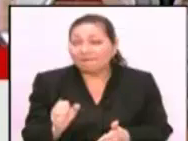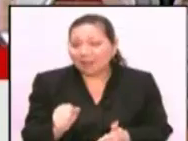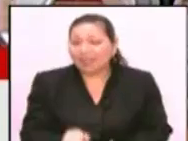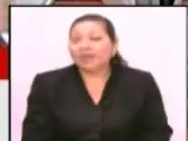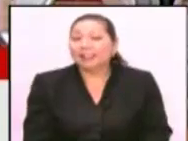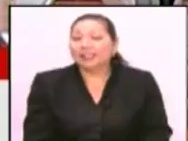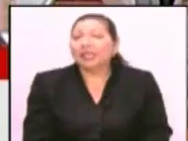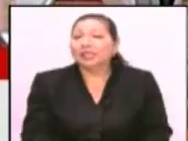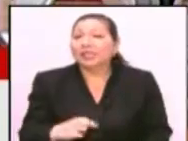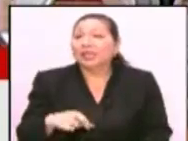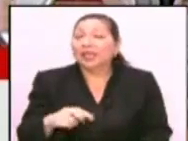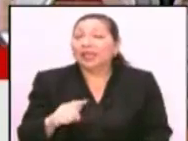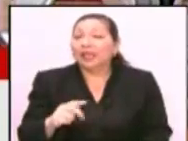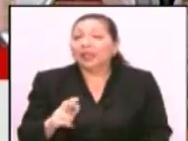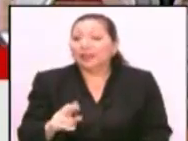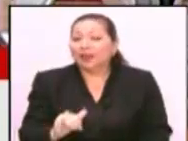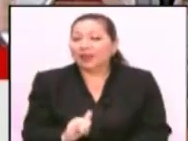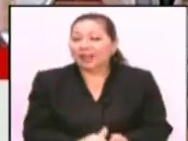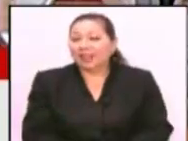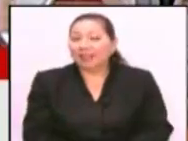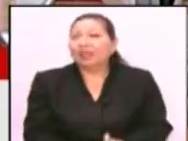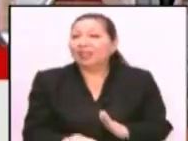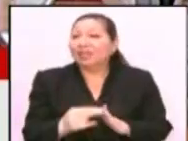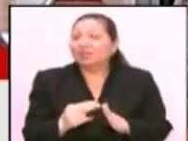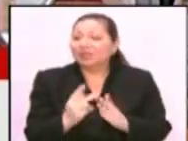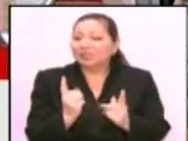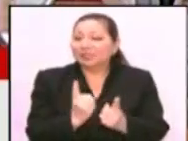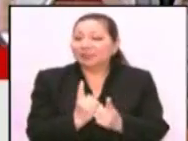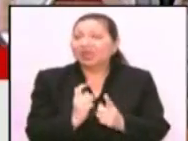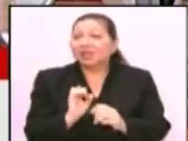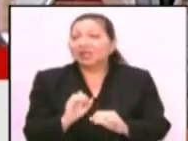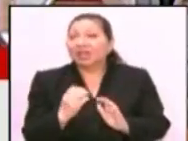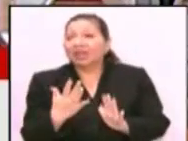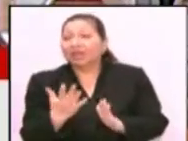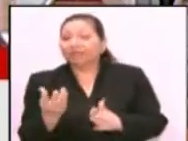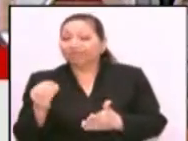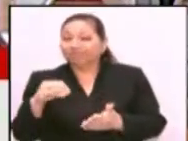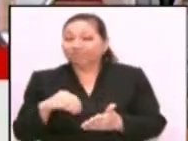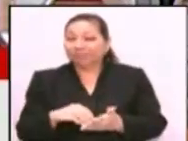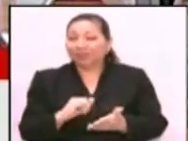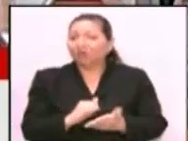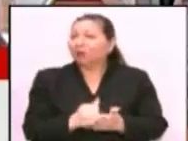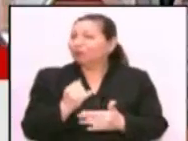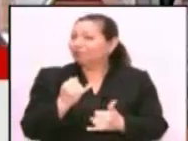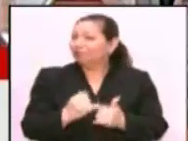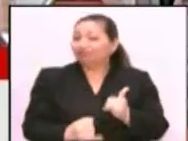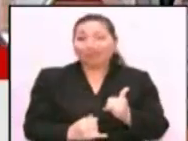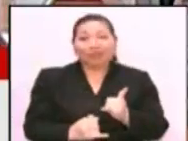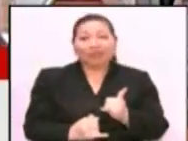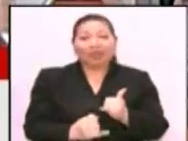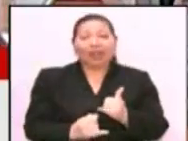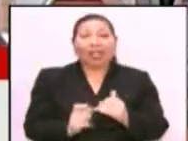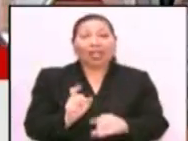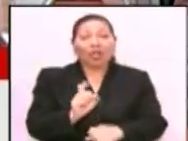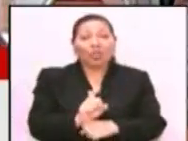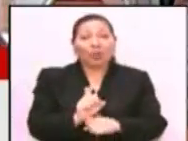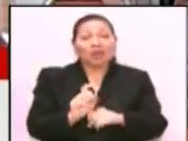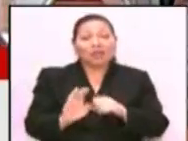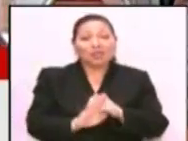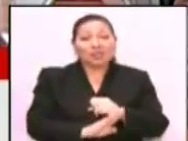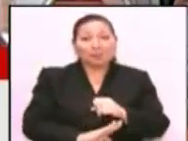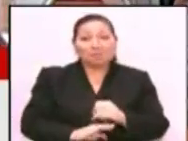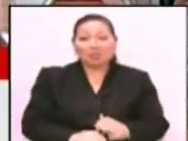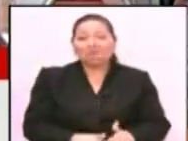su ceptro, dependiendo de en qué nivel se encuentra. 6 de cada 10 internos no ha culminado la educación básica. Hoy ya